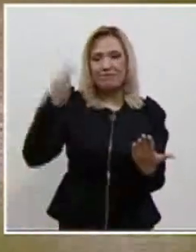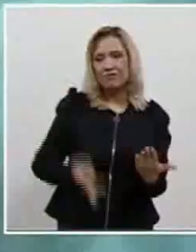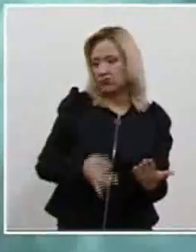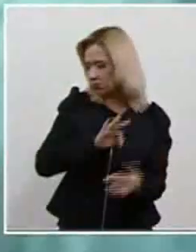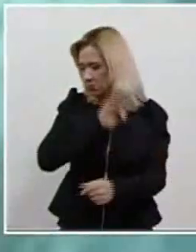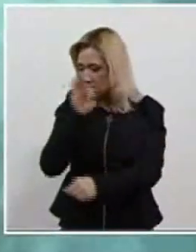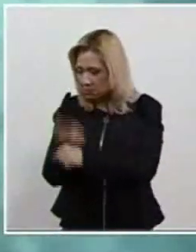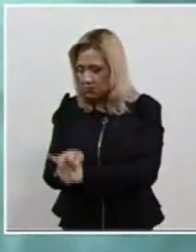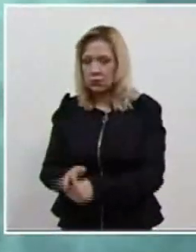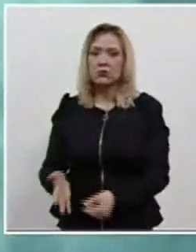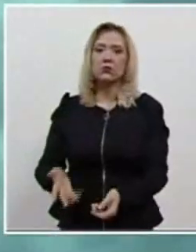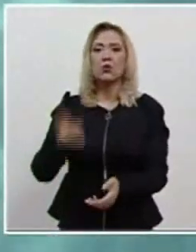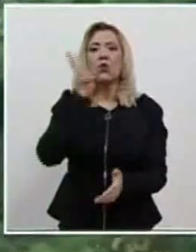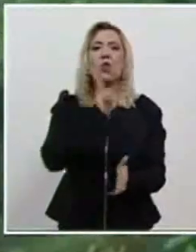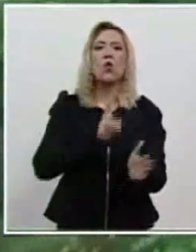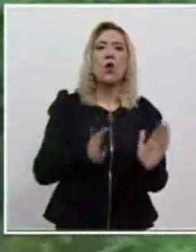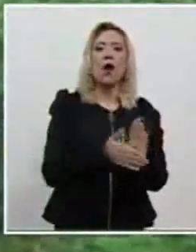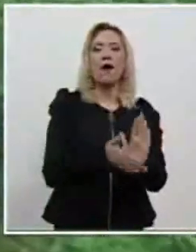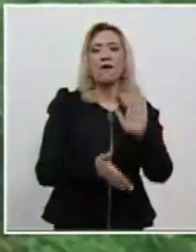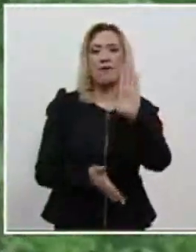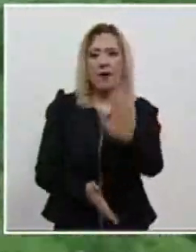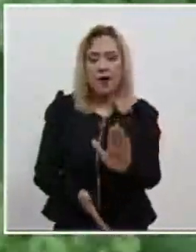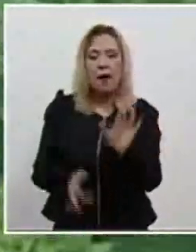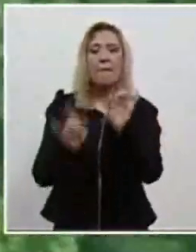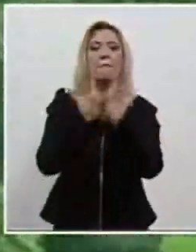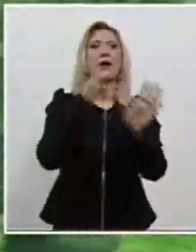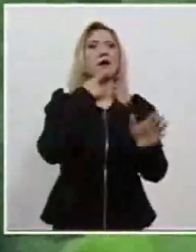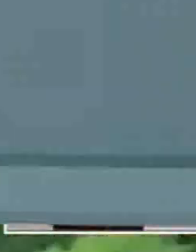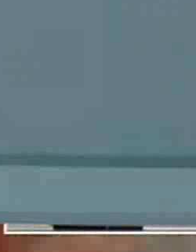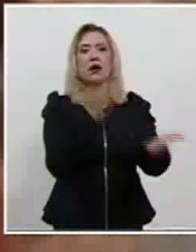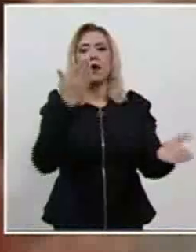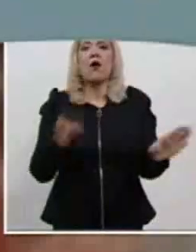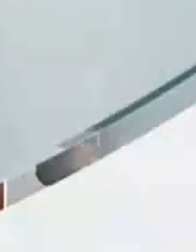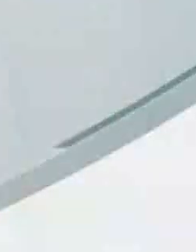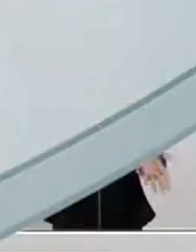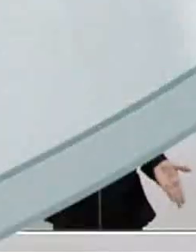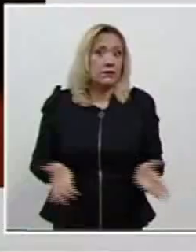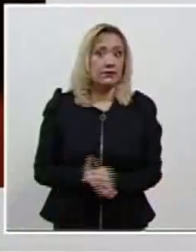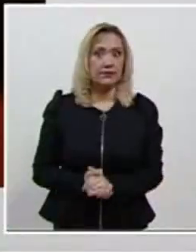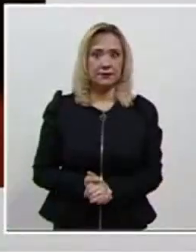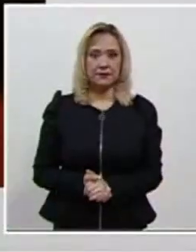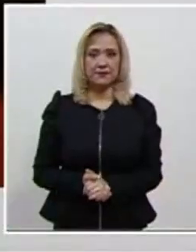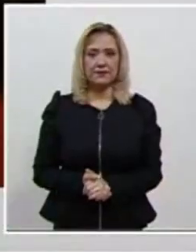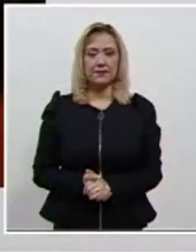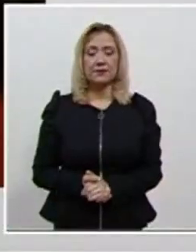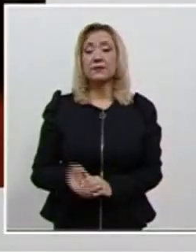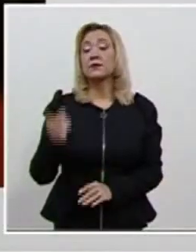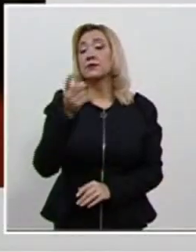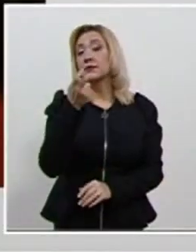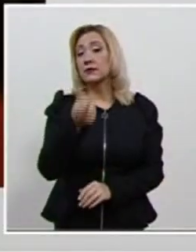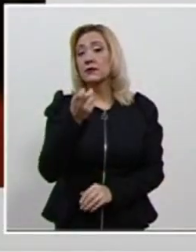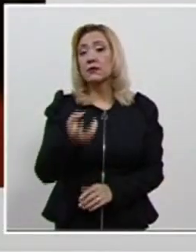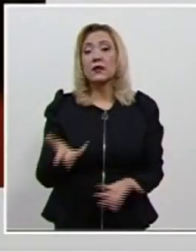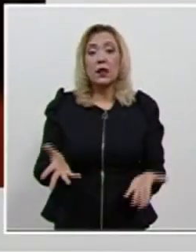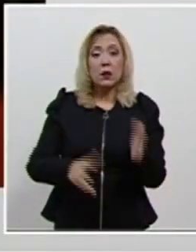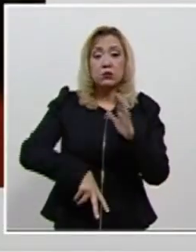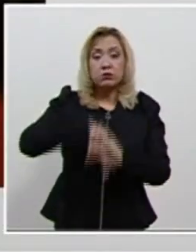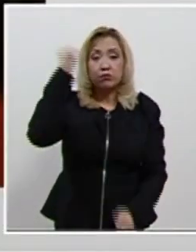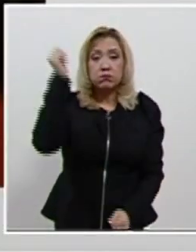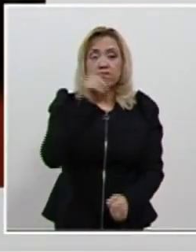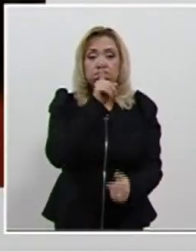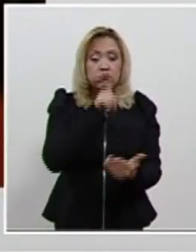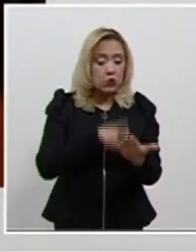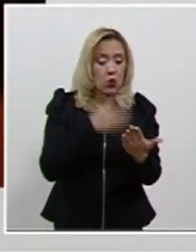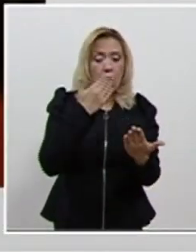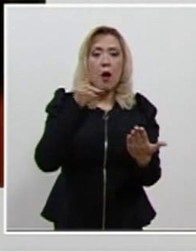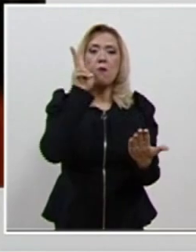activa y falta de pruebas para presentar una demanda. El hecho de que existe una ausencia de prueba científica